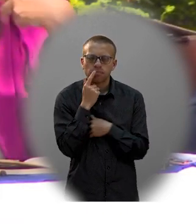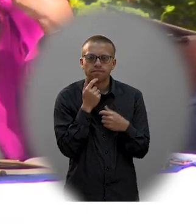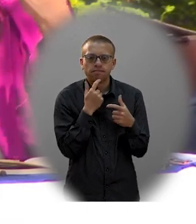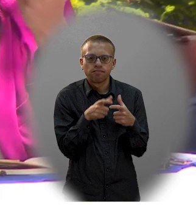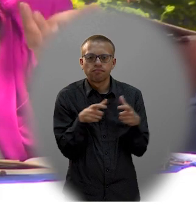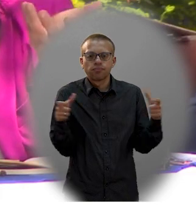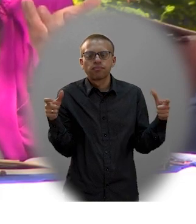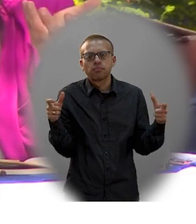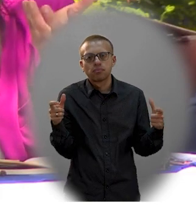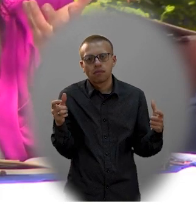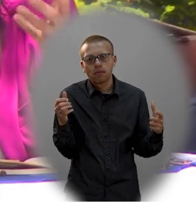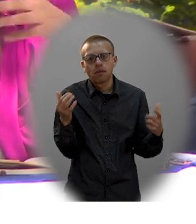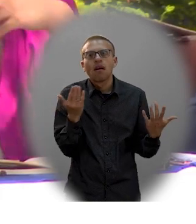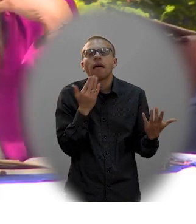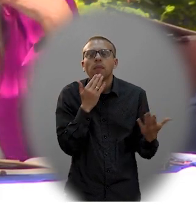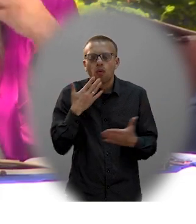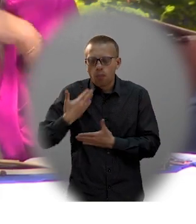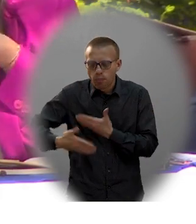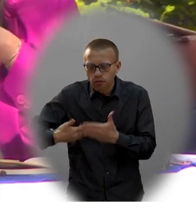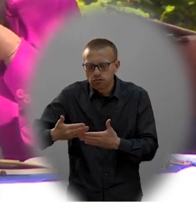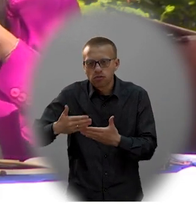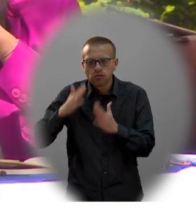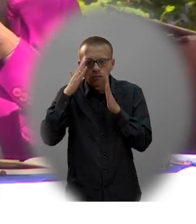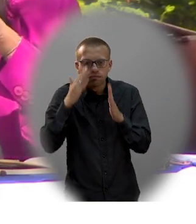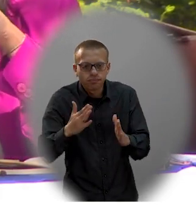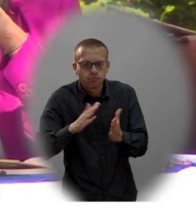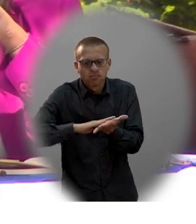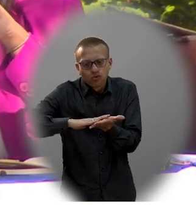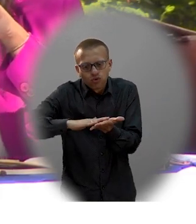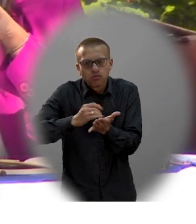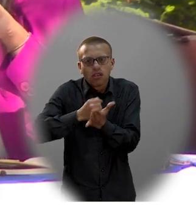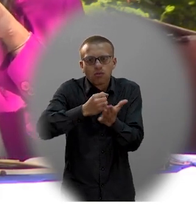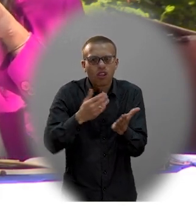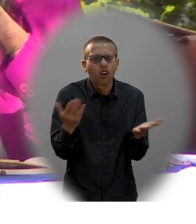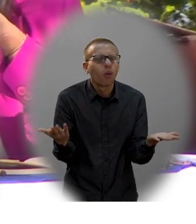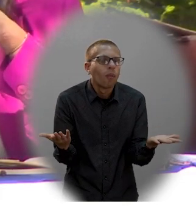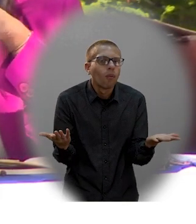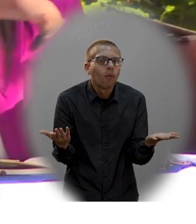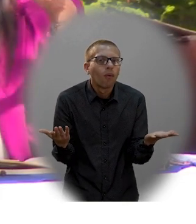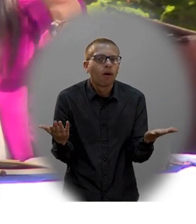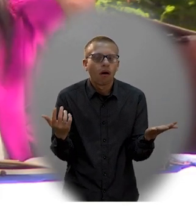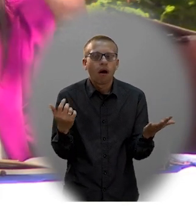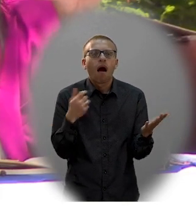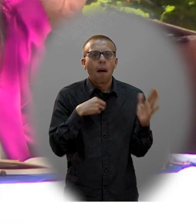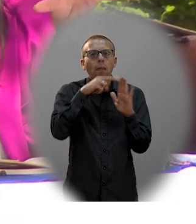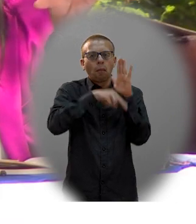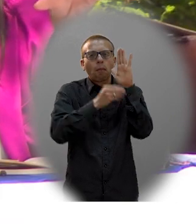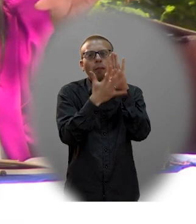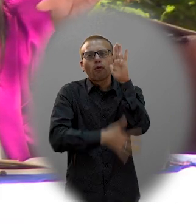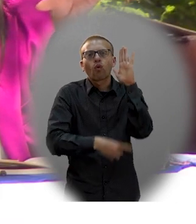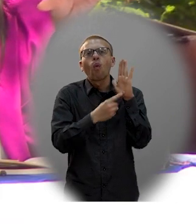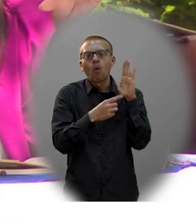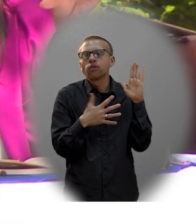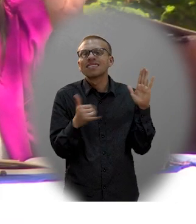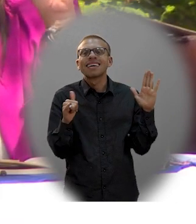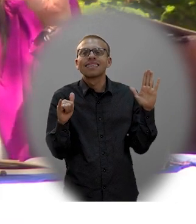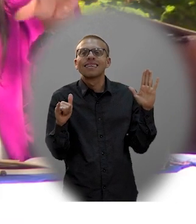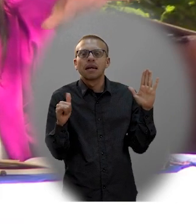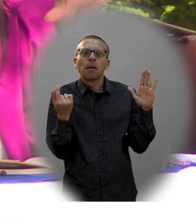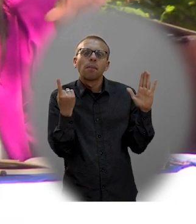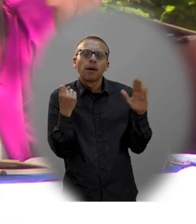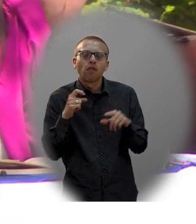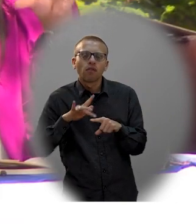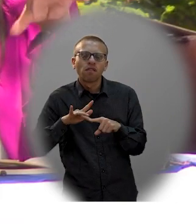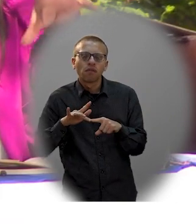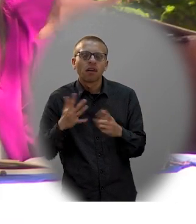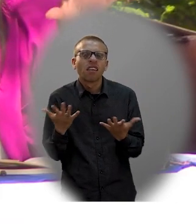enorme. ¿Cómo se van a tramitar esos casos? ¿Cómo se le va a dar respuesta? Tener el instrumento no es suficiente si no hay respuesta efectiva. Si